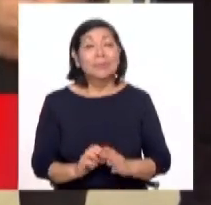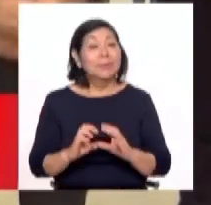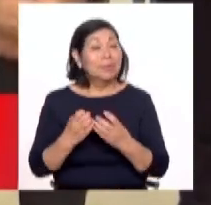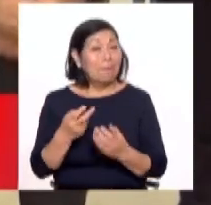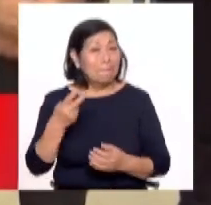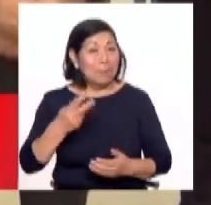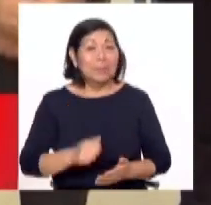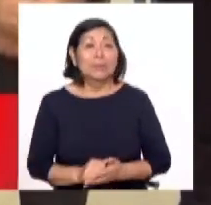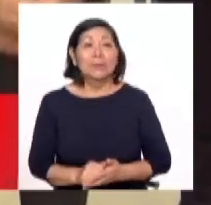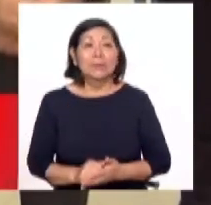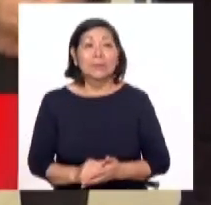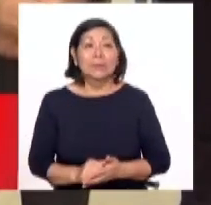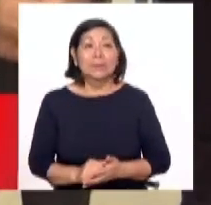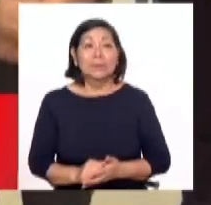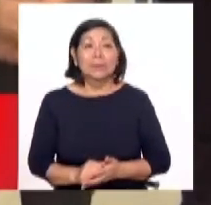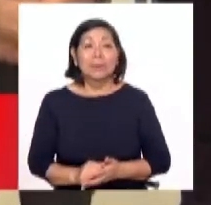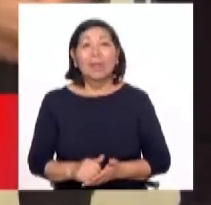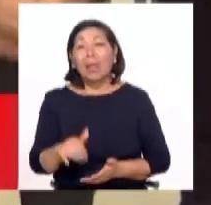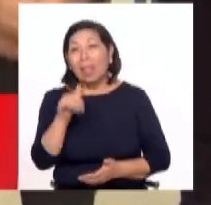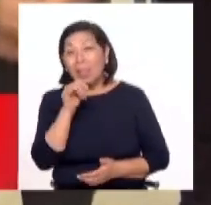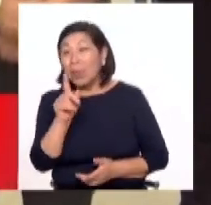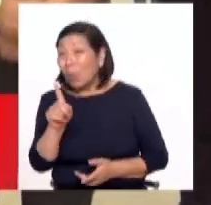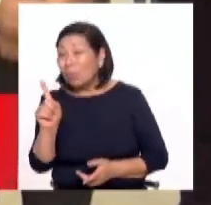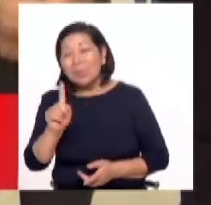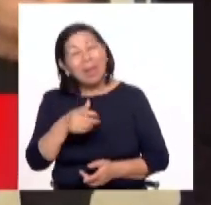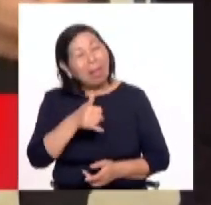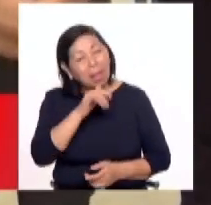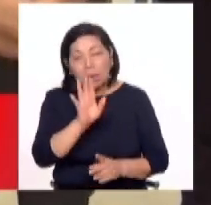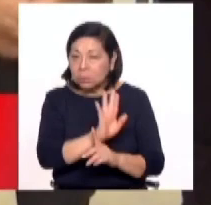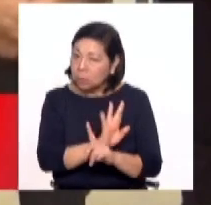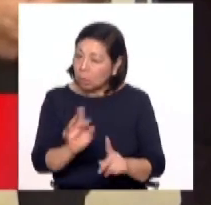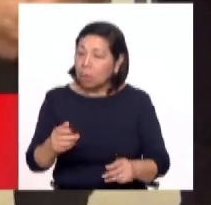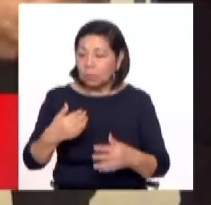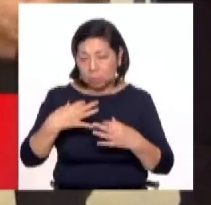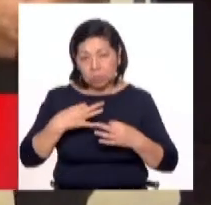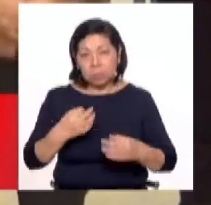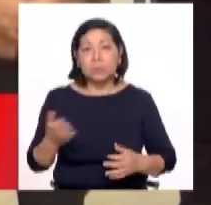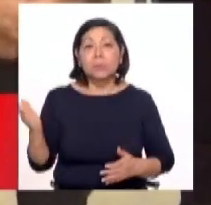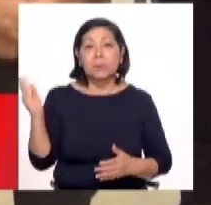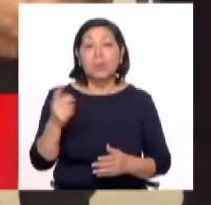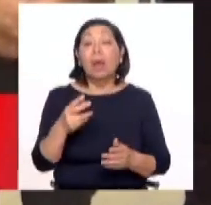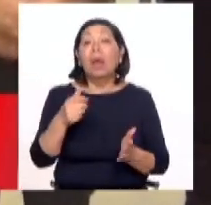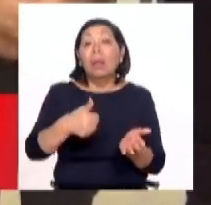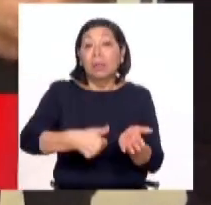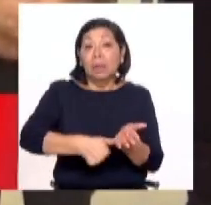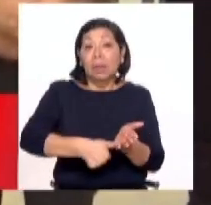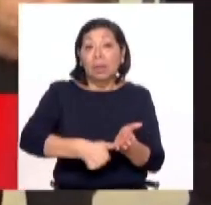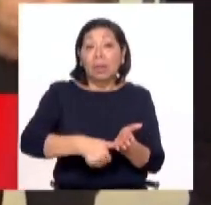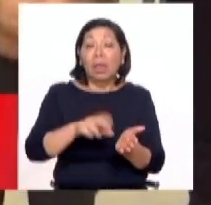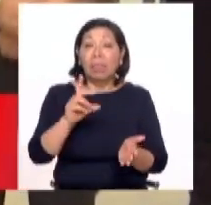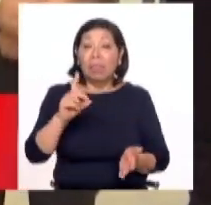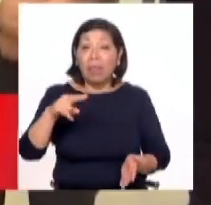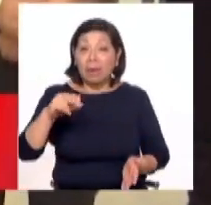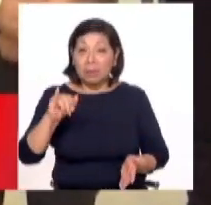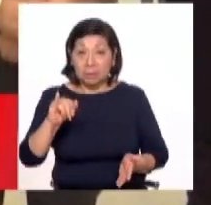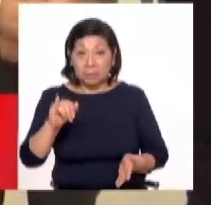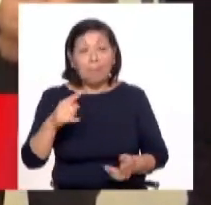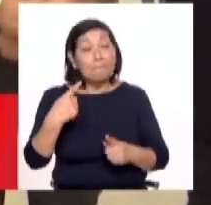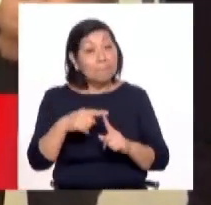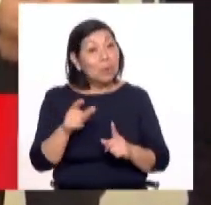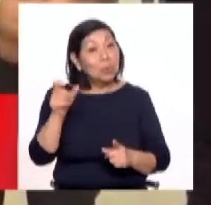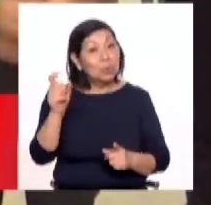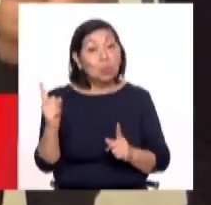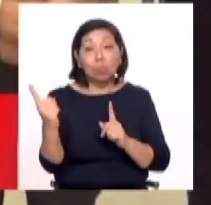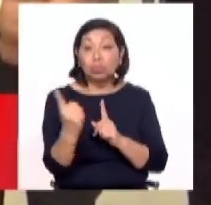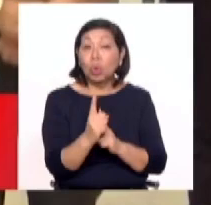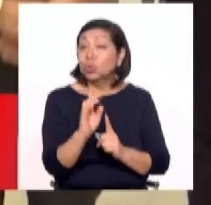estadio de las personas que hayan bebido bebidas alcohólicas. Que vengan con su DNI, que pueda ser identificado plenamente la persona, porque solamente